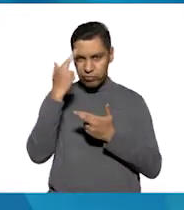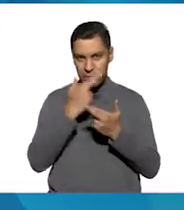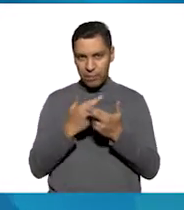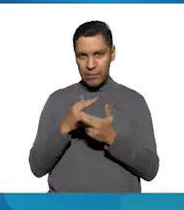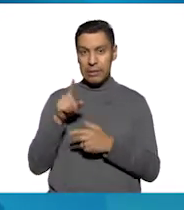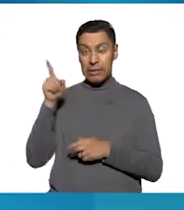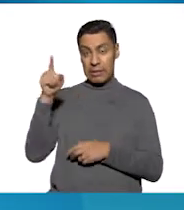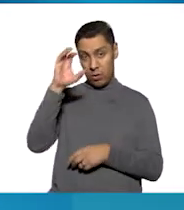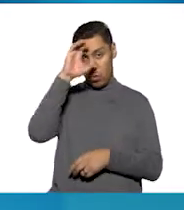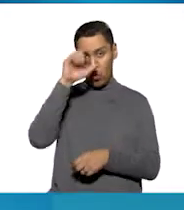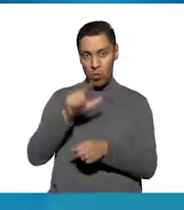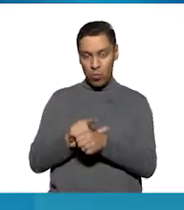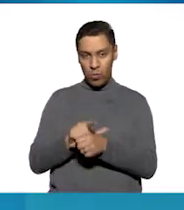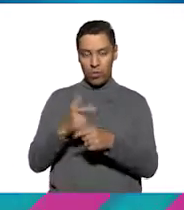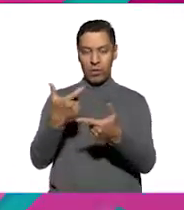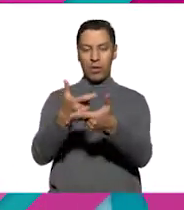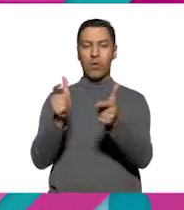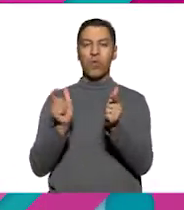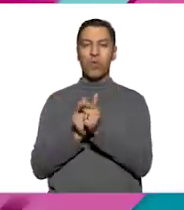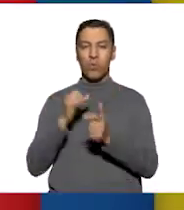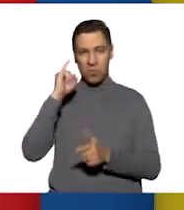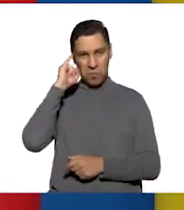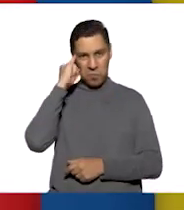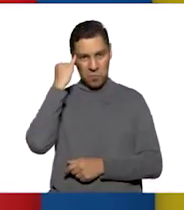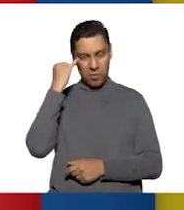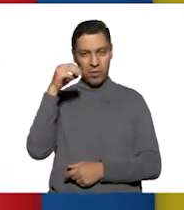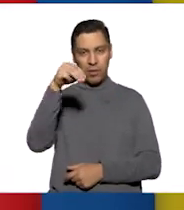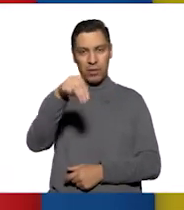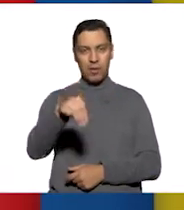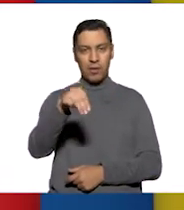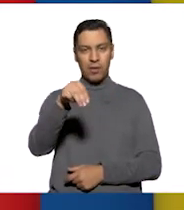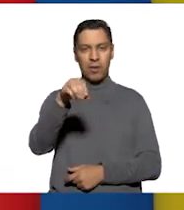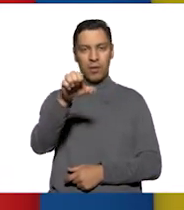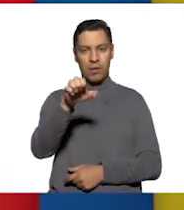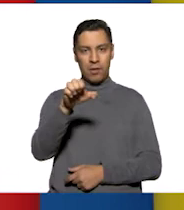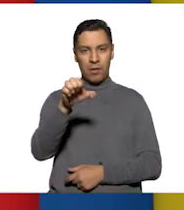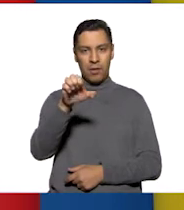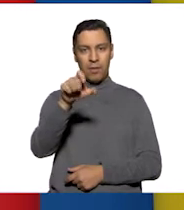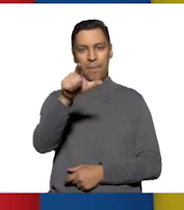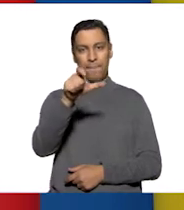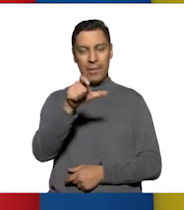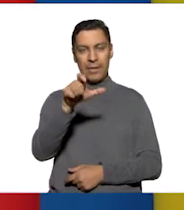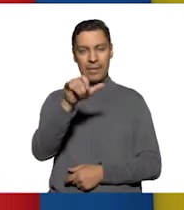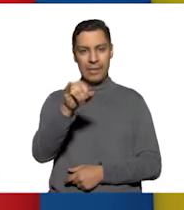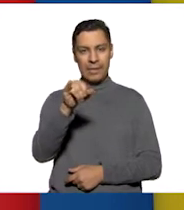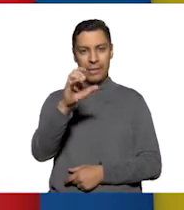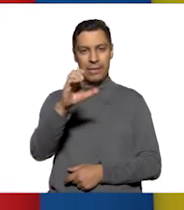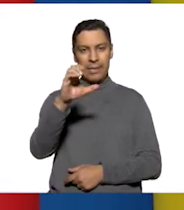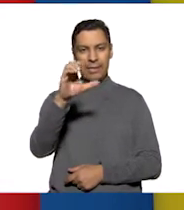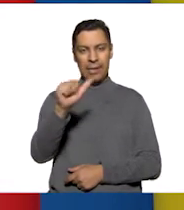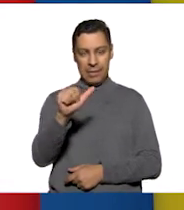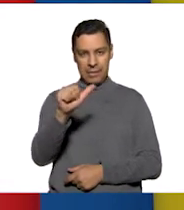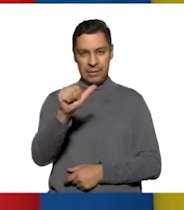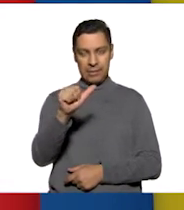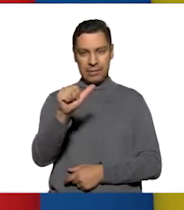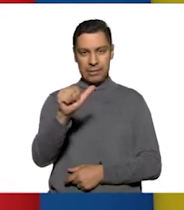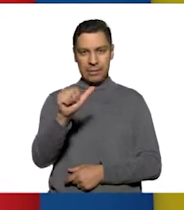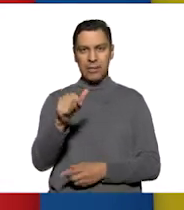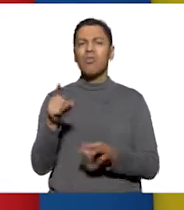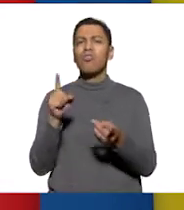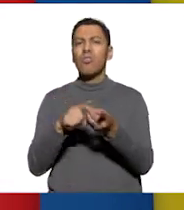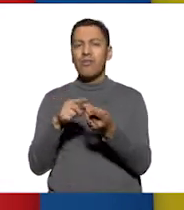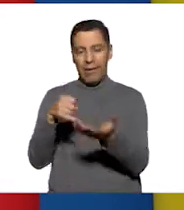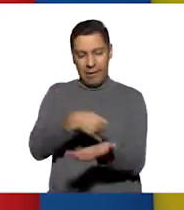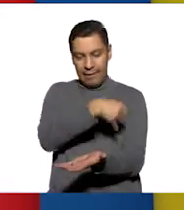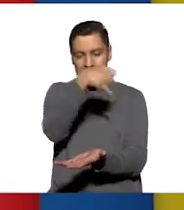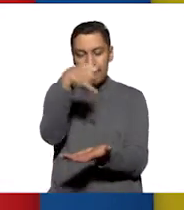opinas? Muy bien, Jenny. No podríamos entender la historia de México sin estudiar a los mexicas, quienes se asentaron en los islotes del